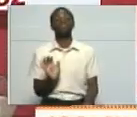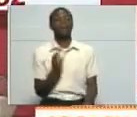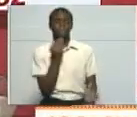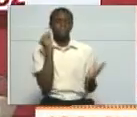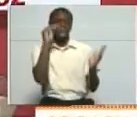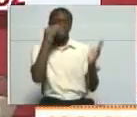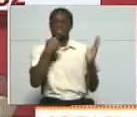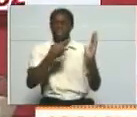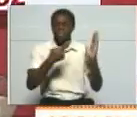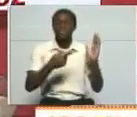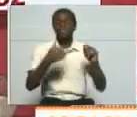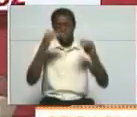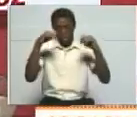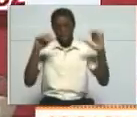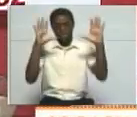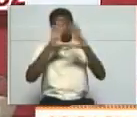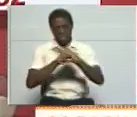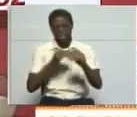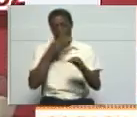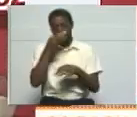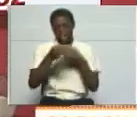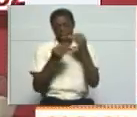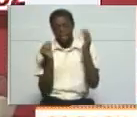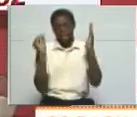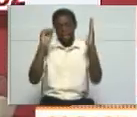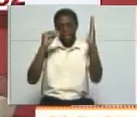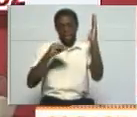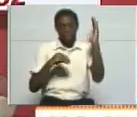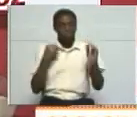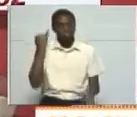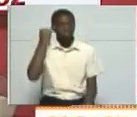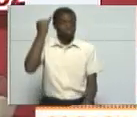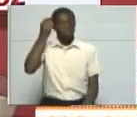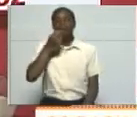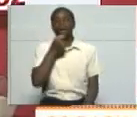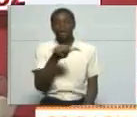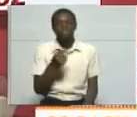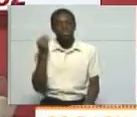estoy seguro que a lo largo de la noche voy a ir agregando cosas que